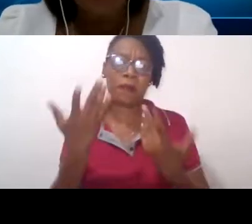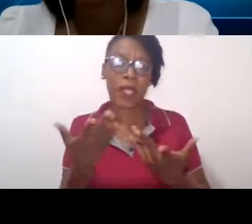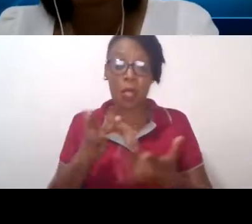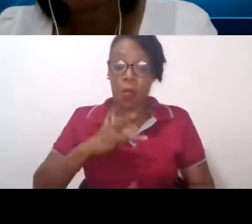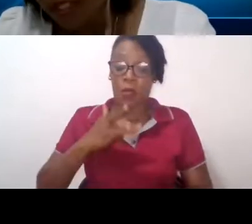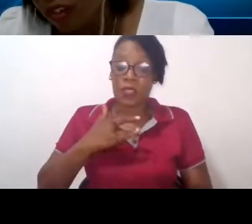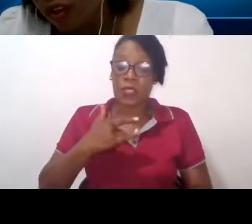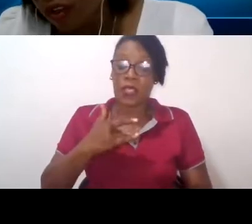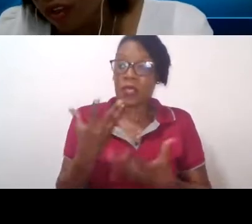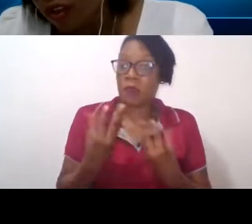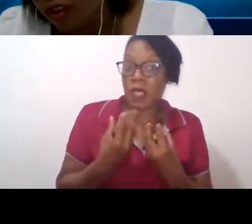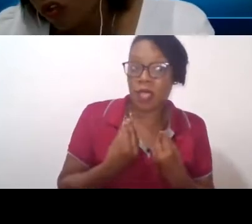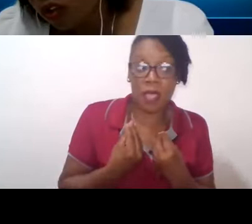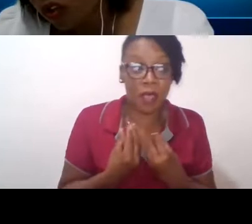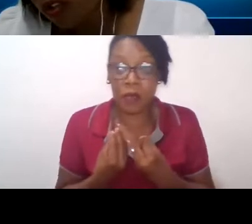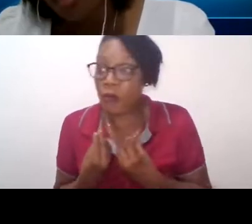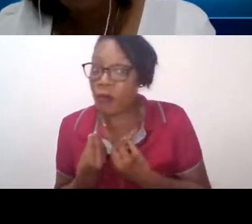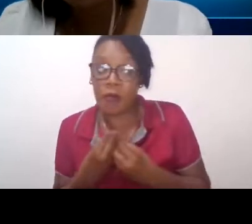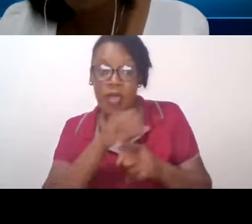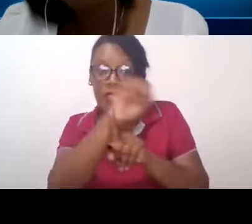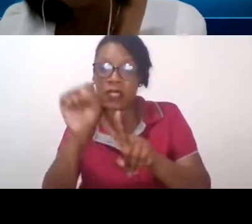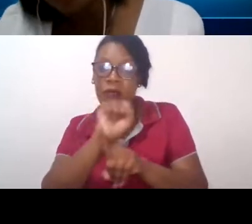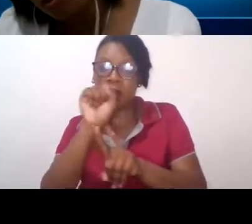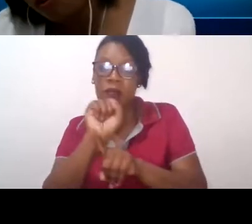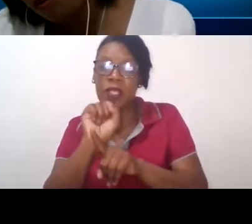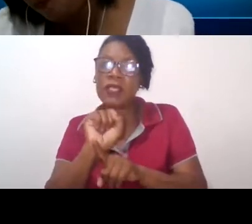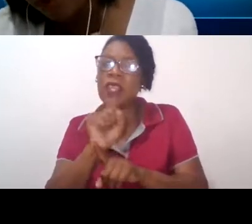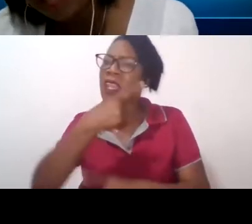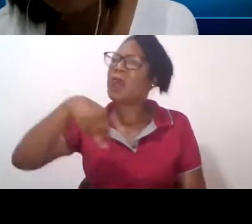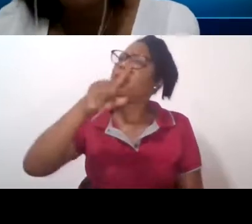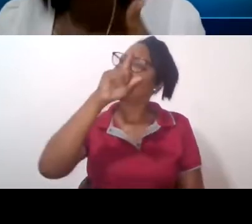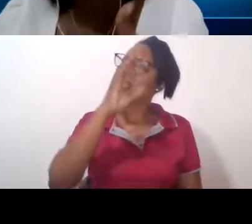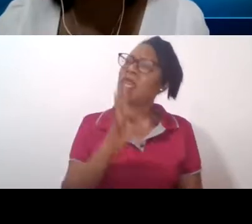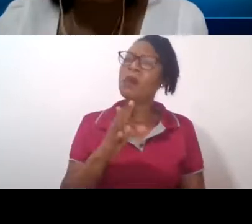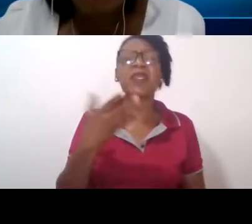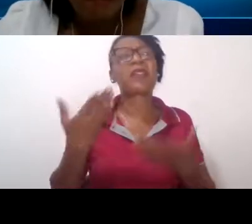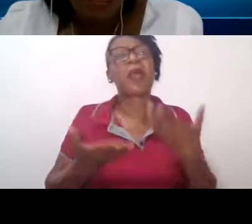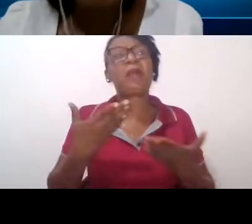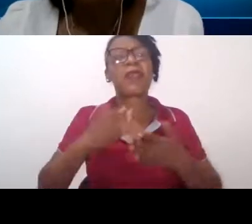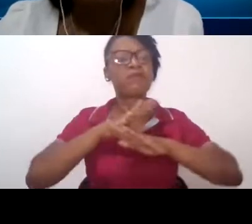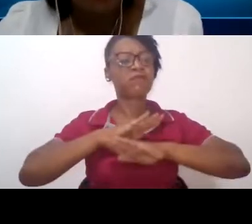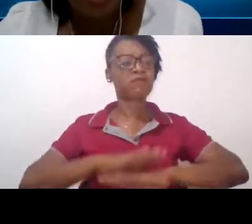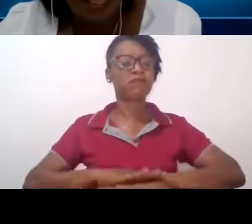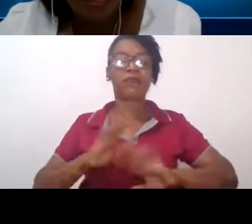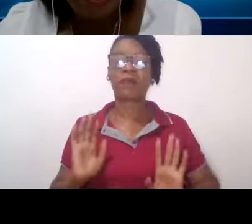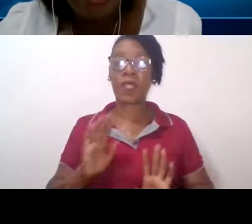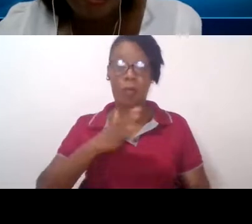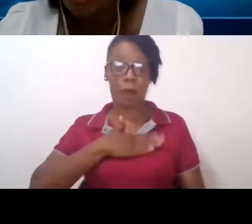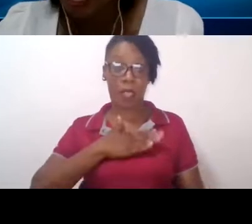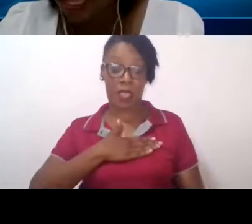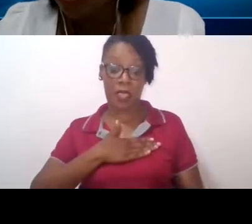miedo ante situaciones que nosotros creemos que son placenteras, o que para mí, en mi